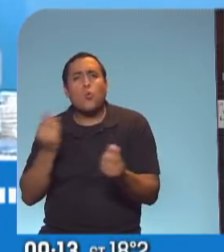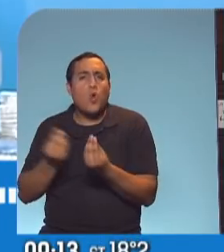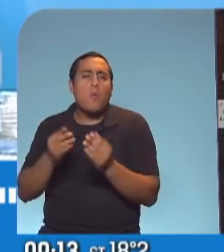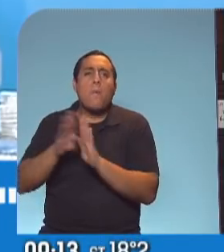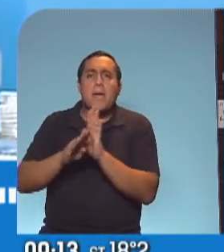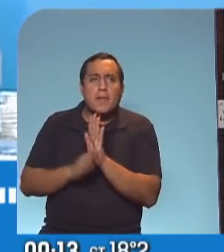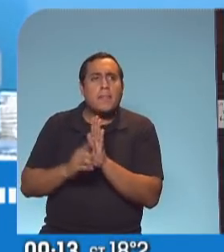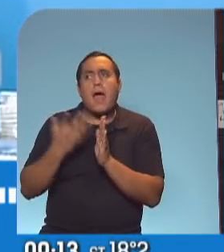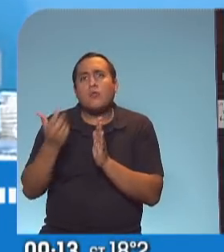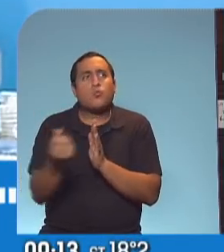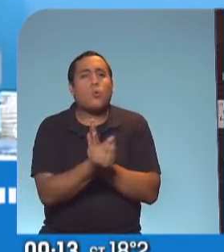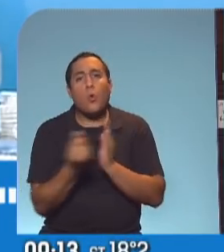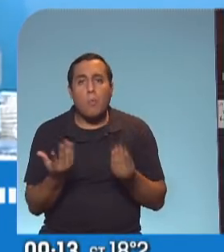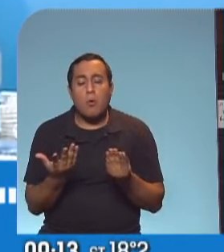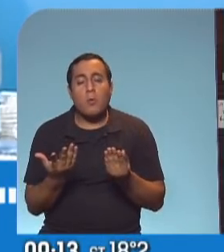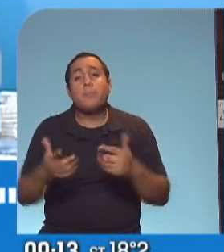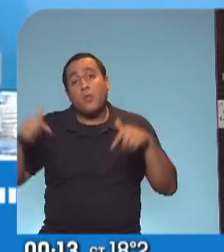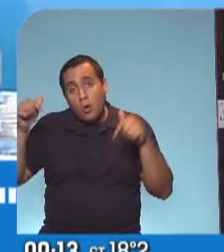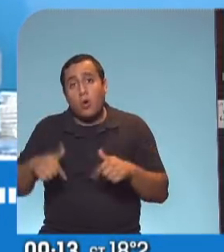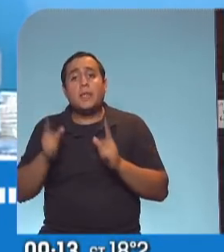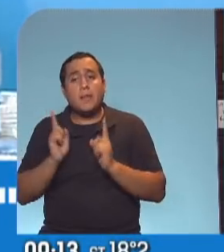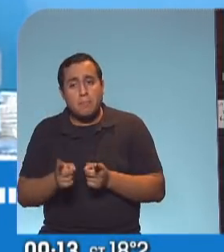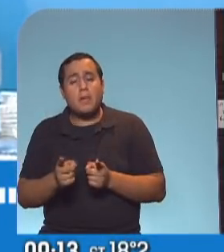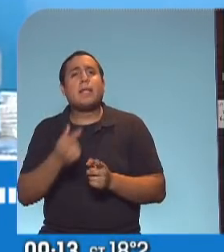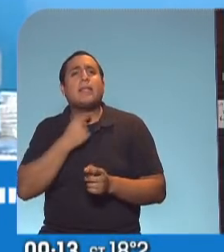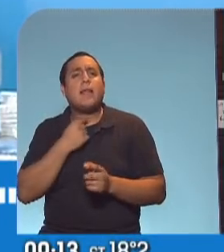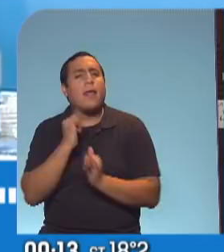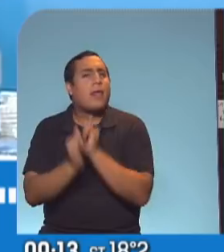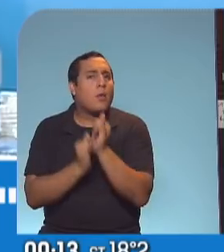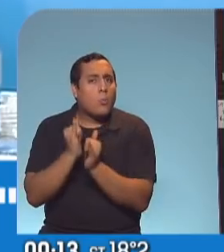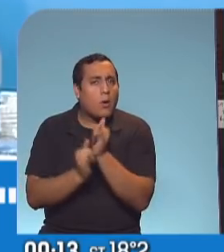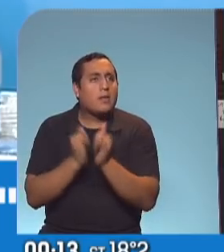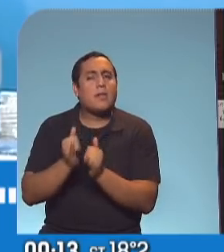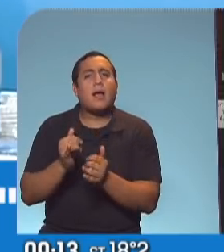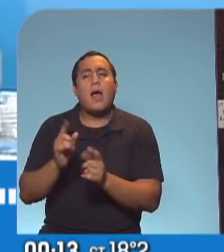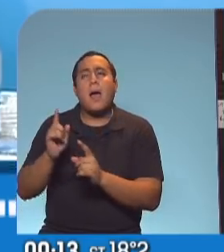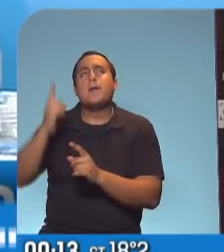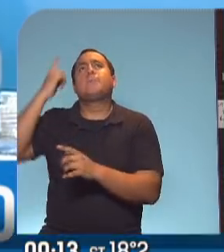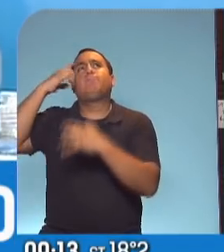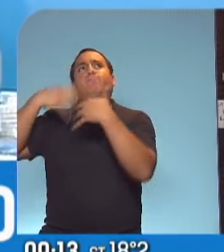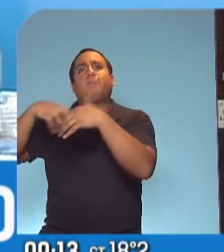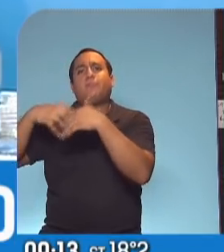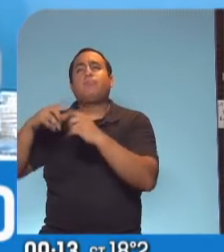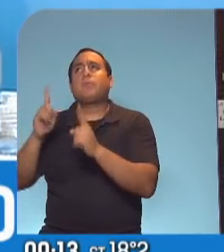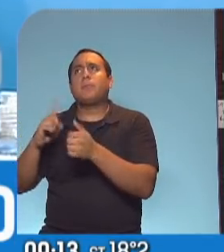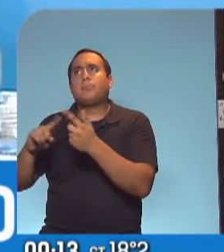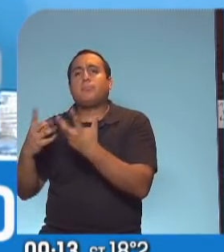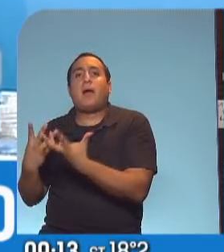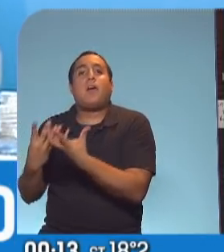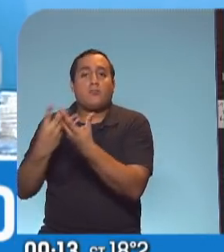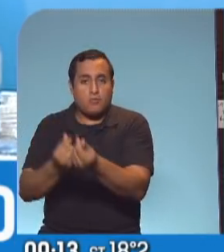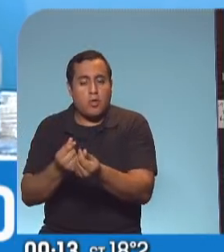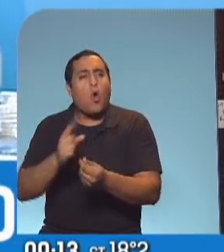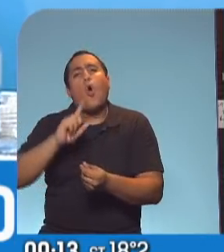del comité de expertos. En el día de hoy también queremos compartir algunas reflexiones y recomendaciones de otras cosas que